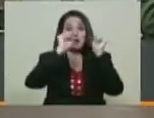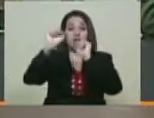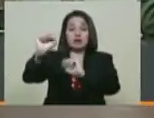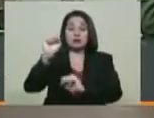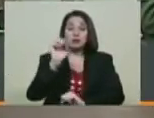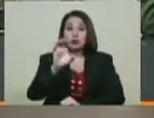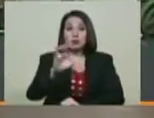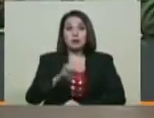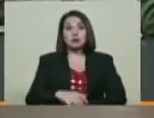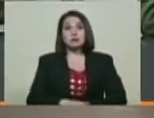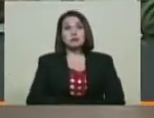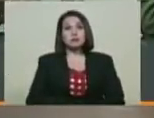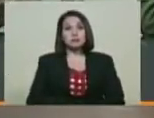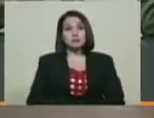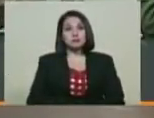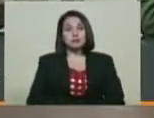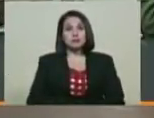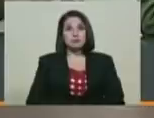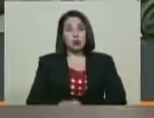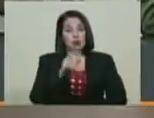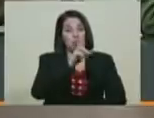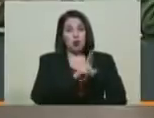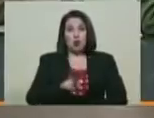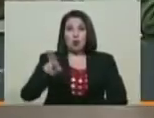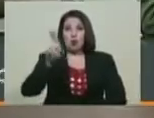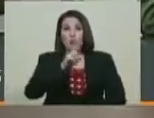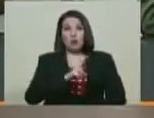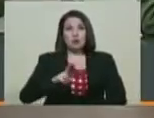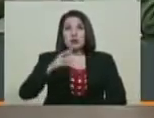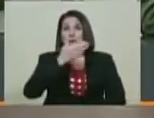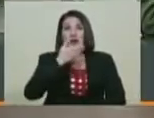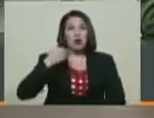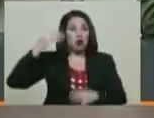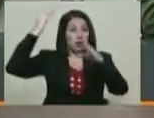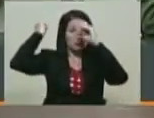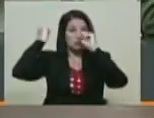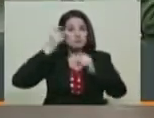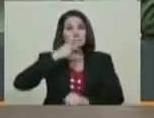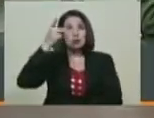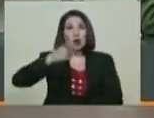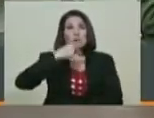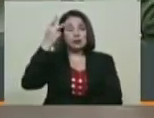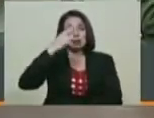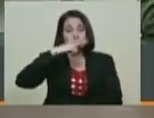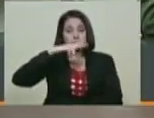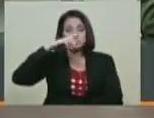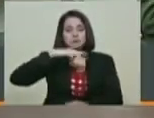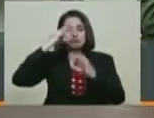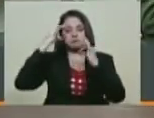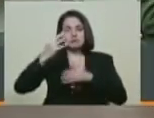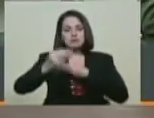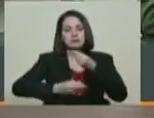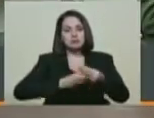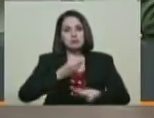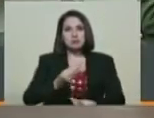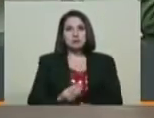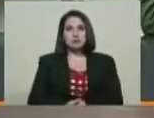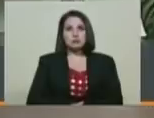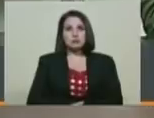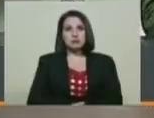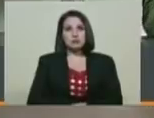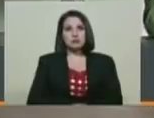país. Nuestro país utiliza los mecanismos de la diplomacia, de la política, de la palabra, de la acción